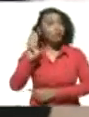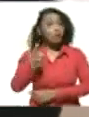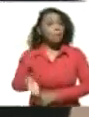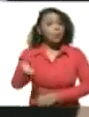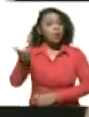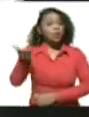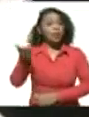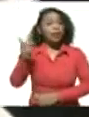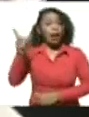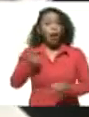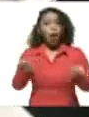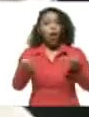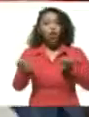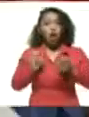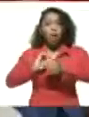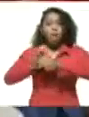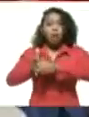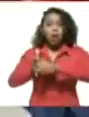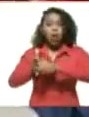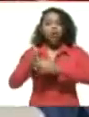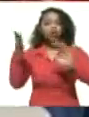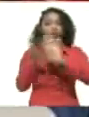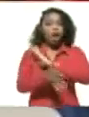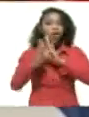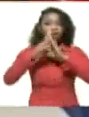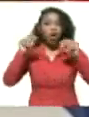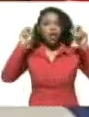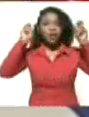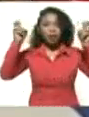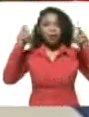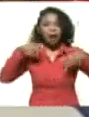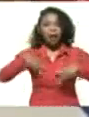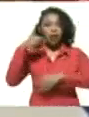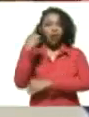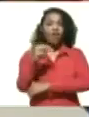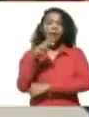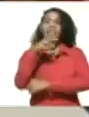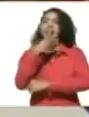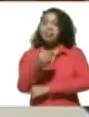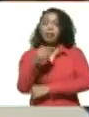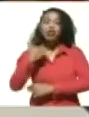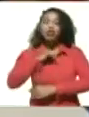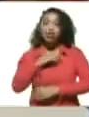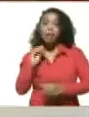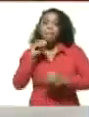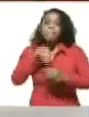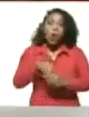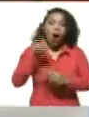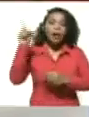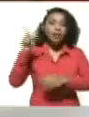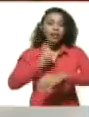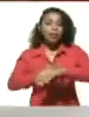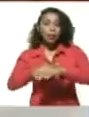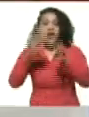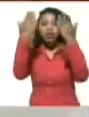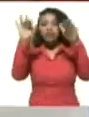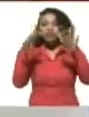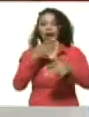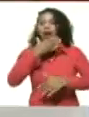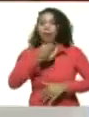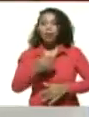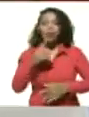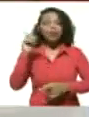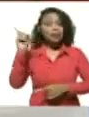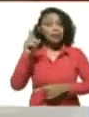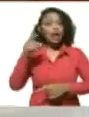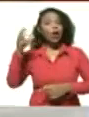el control de la cob y 19 sobre todo en estos momentos de noviembre de diciembre donde entramos en época navideña y debemos tener